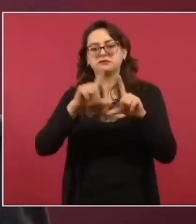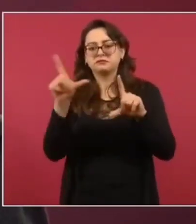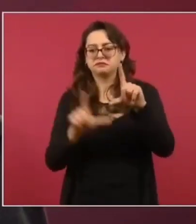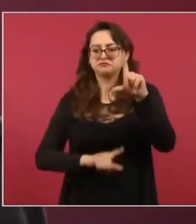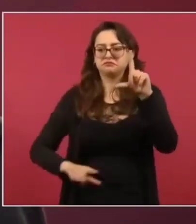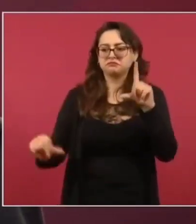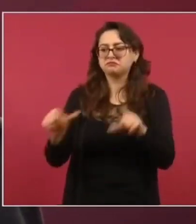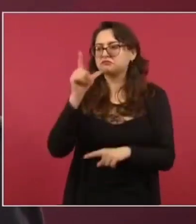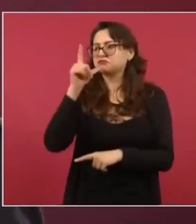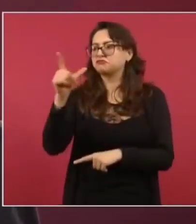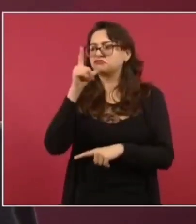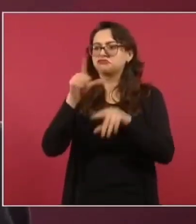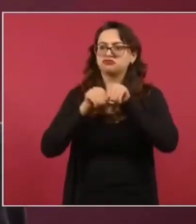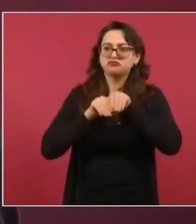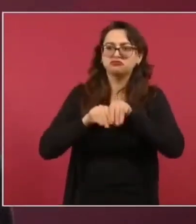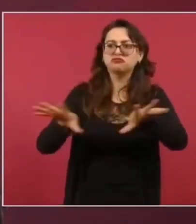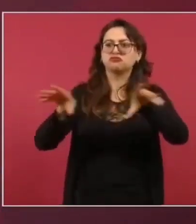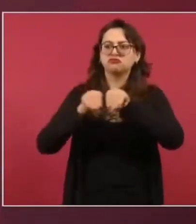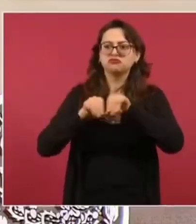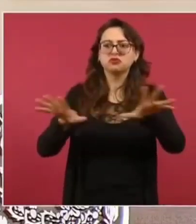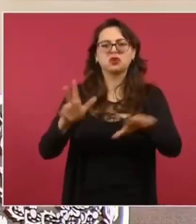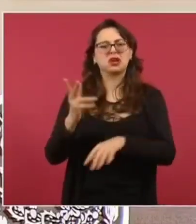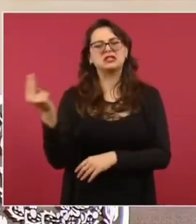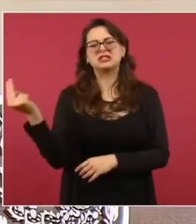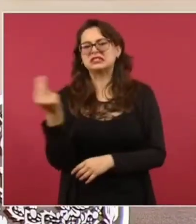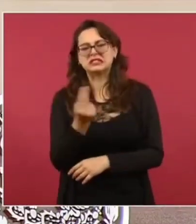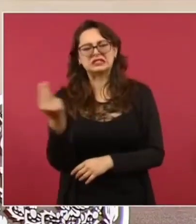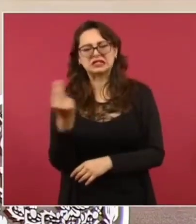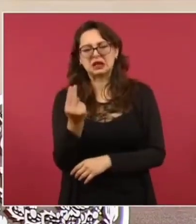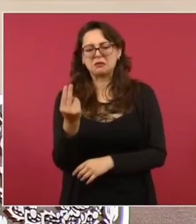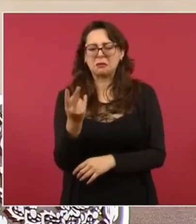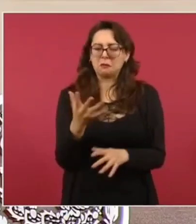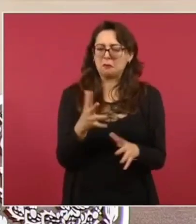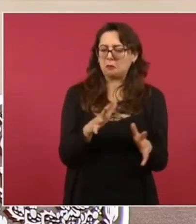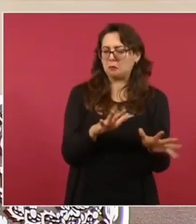de 48.1 gigas en